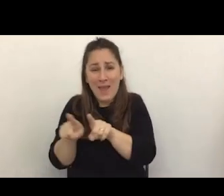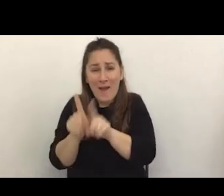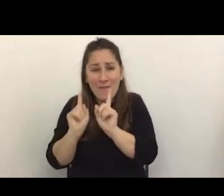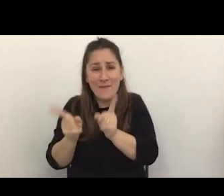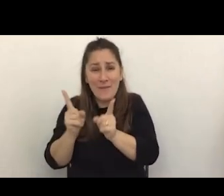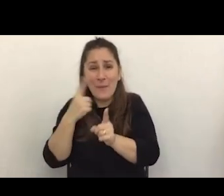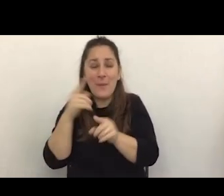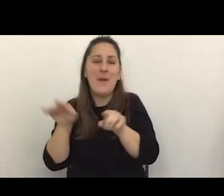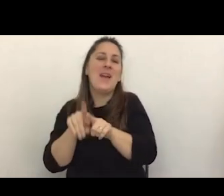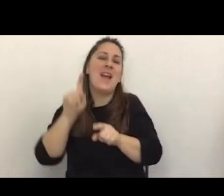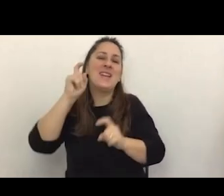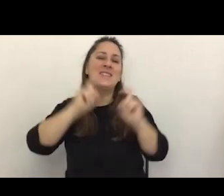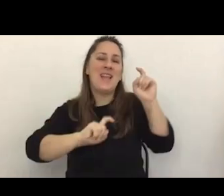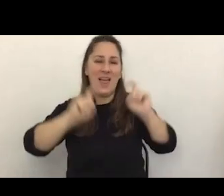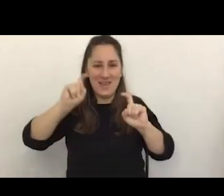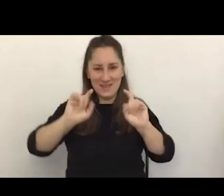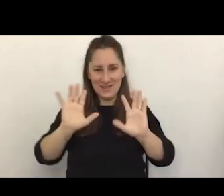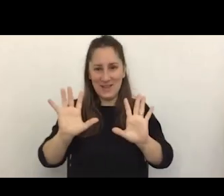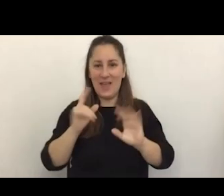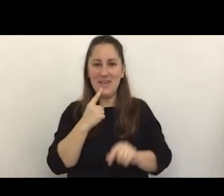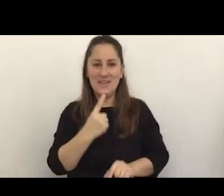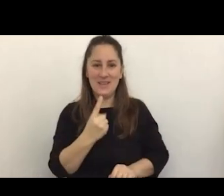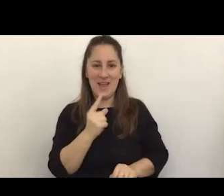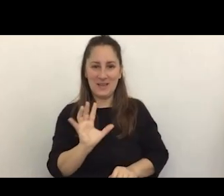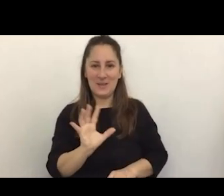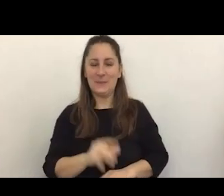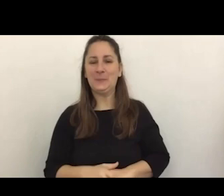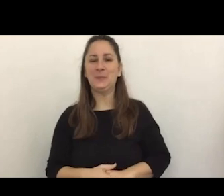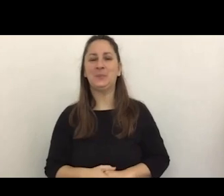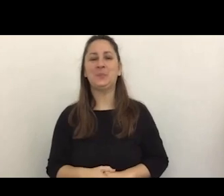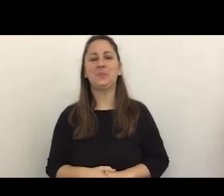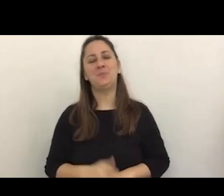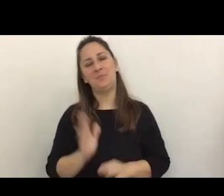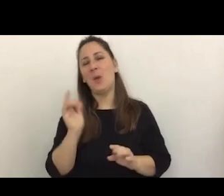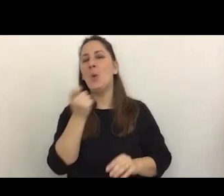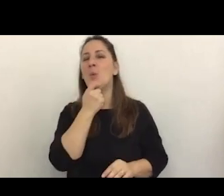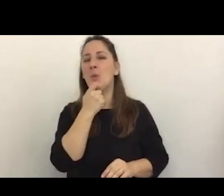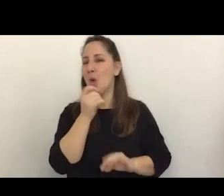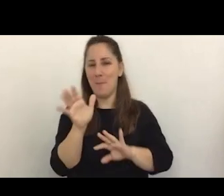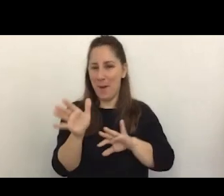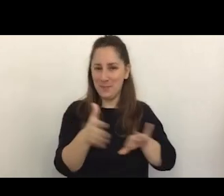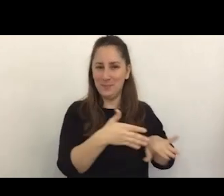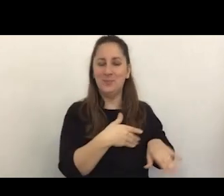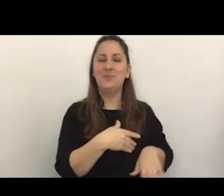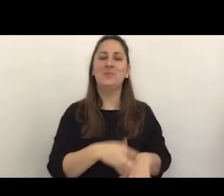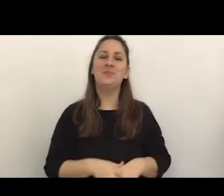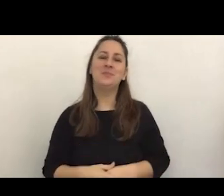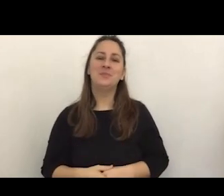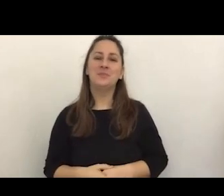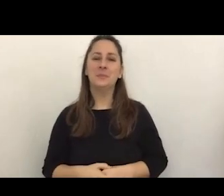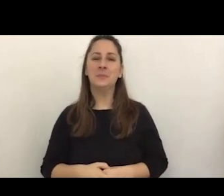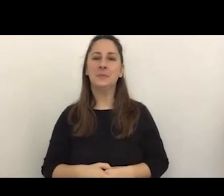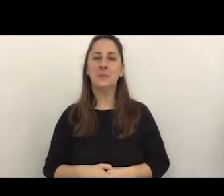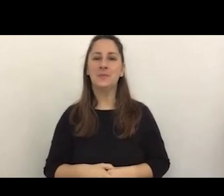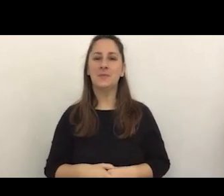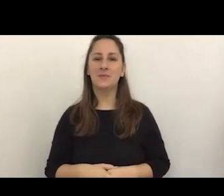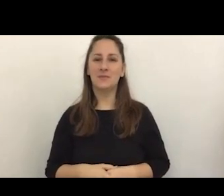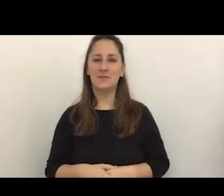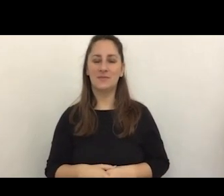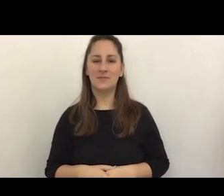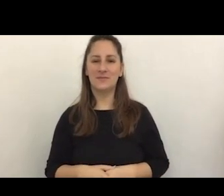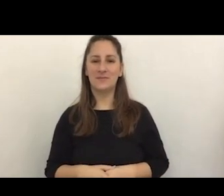¿sí? Ahora, fuera de broma, lo que pasa es que